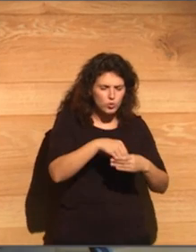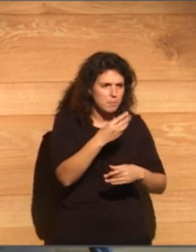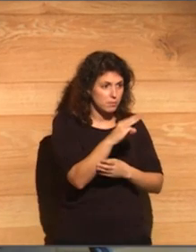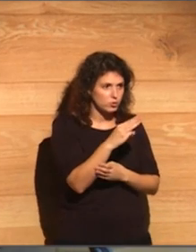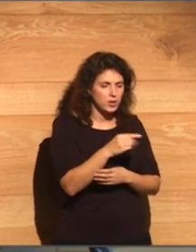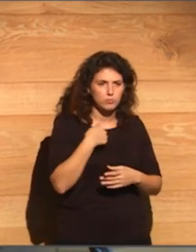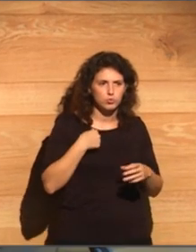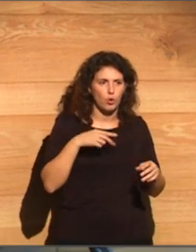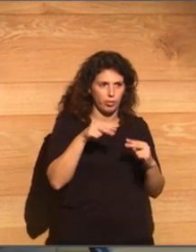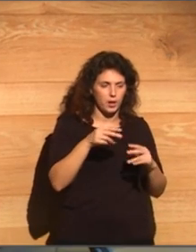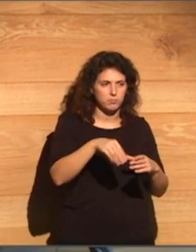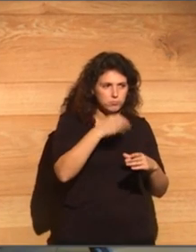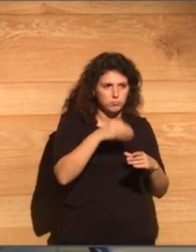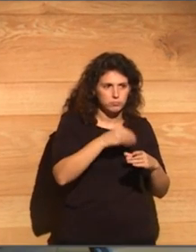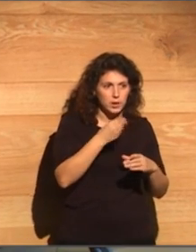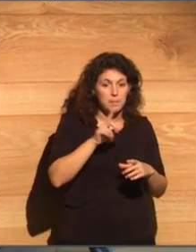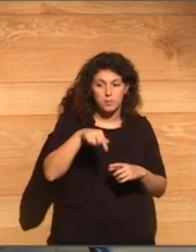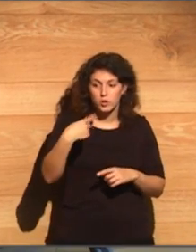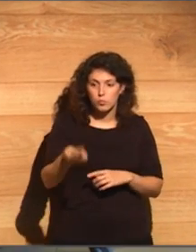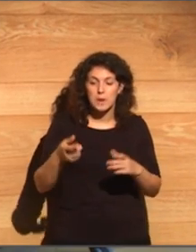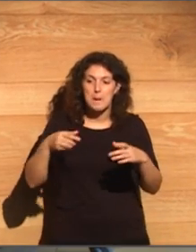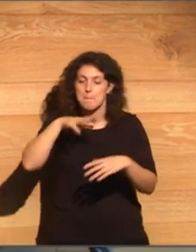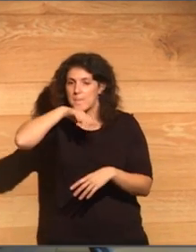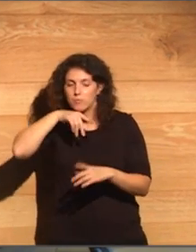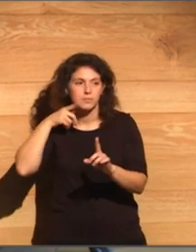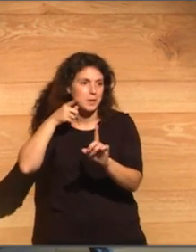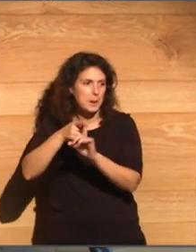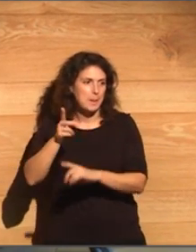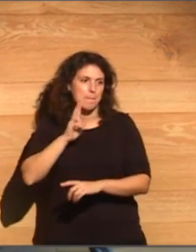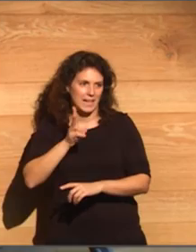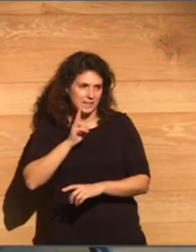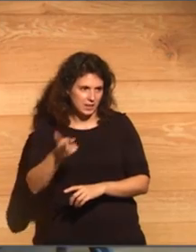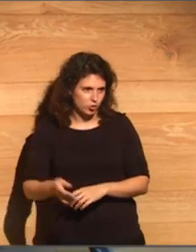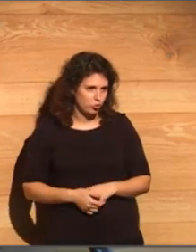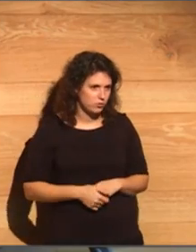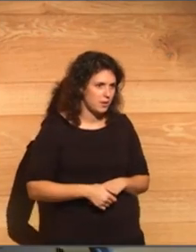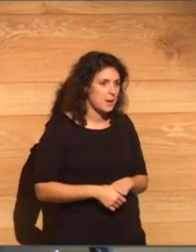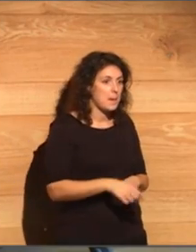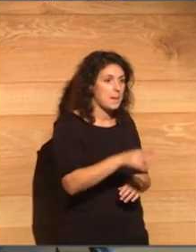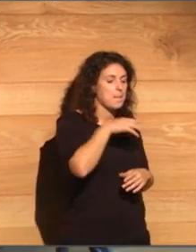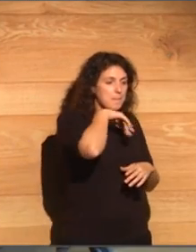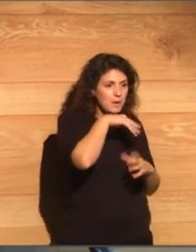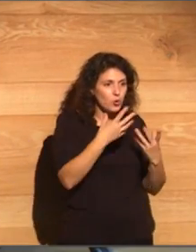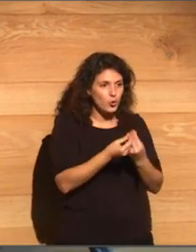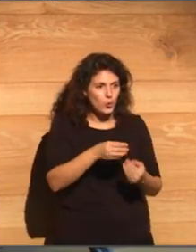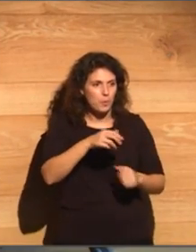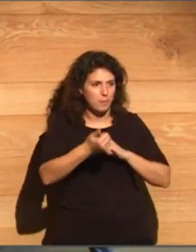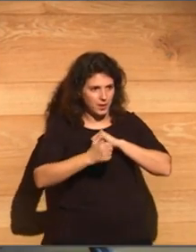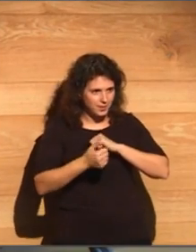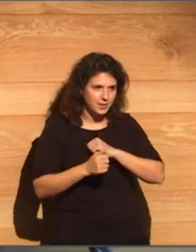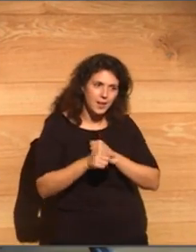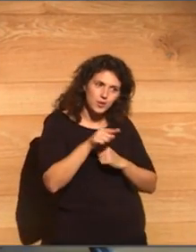está estupendo. Porque lo ves por el lado malo, pero luego es pavo para vegetarianos. Es que del pavo con patatas solo se dice lo malo, también te digo.